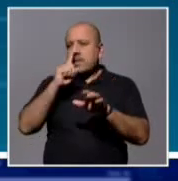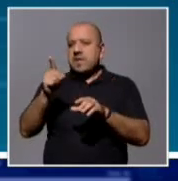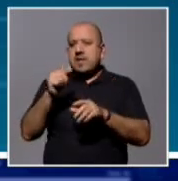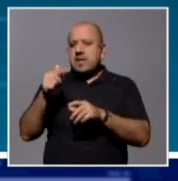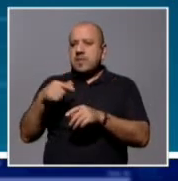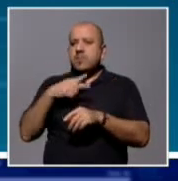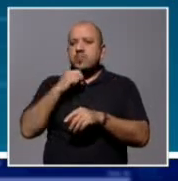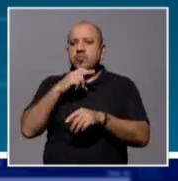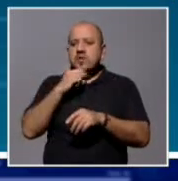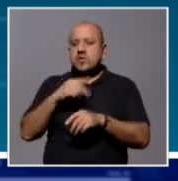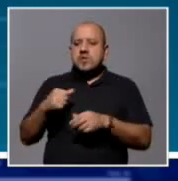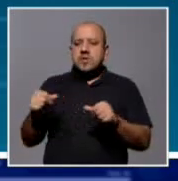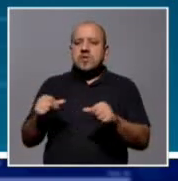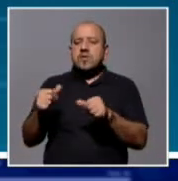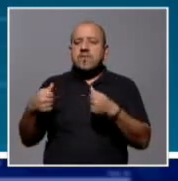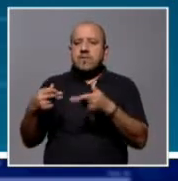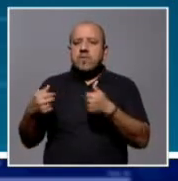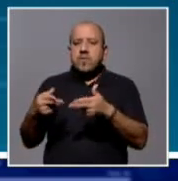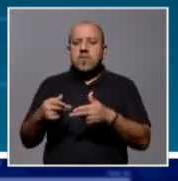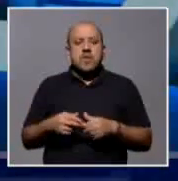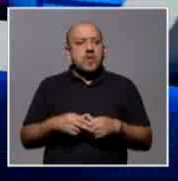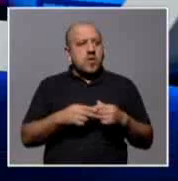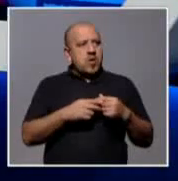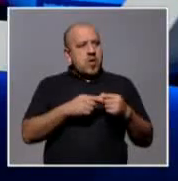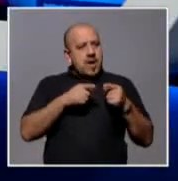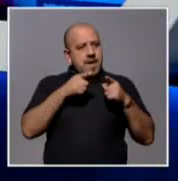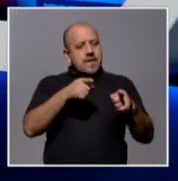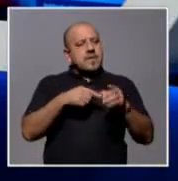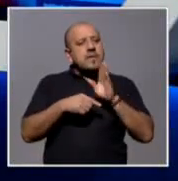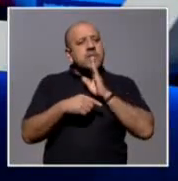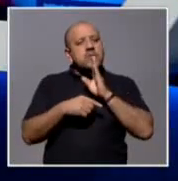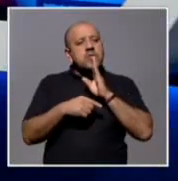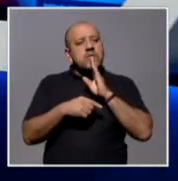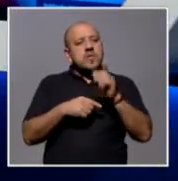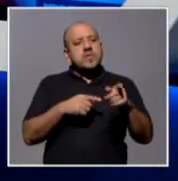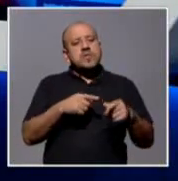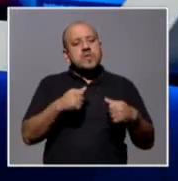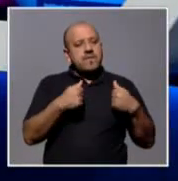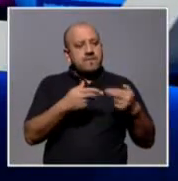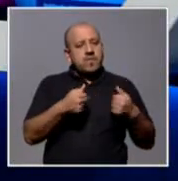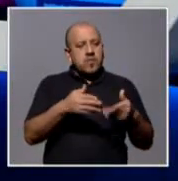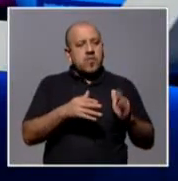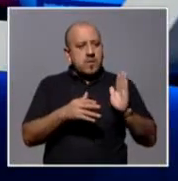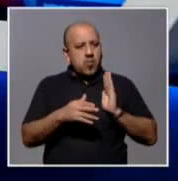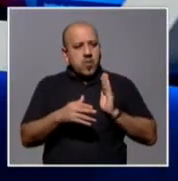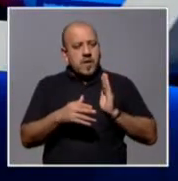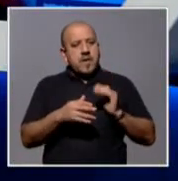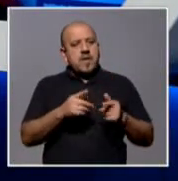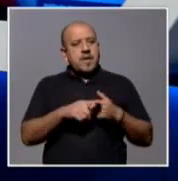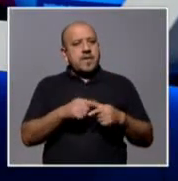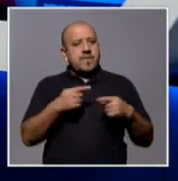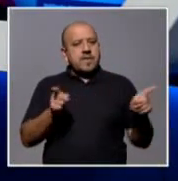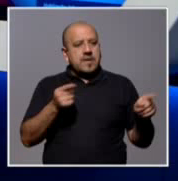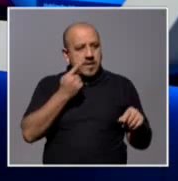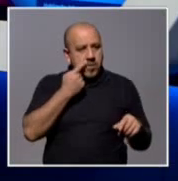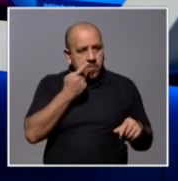fútbol. Impresionante. ¿Y sigue sucediendo ahí en Estados Unidos que el fútbol femenino, digamos, es más destacado que el